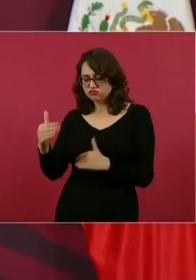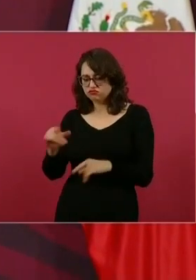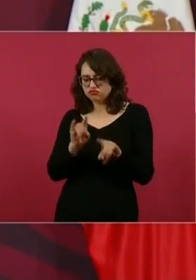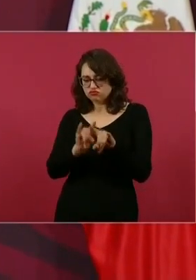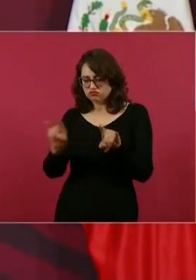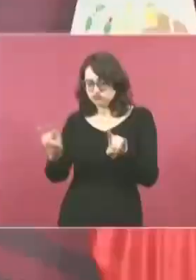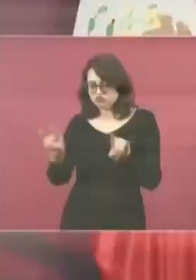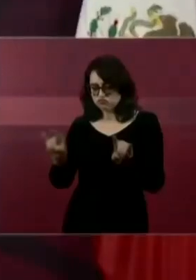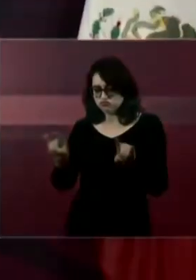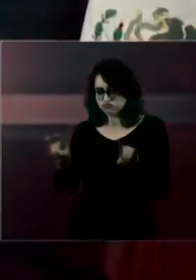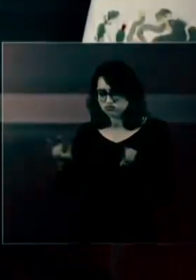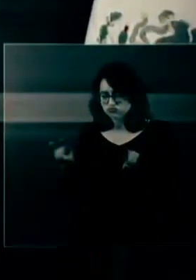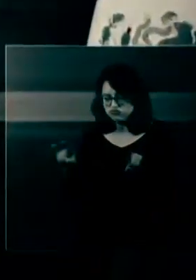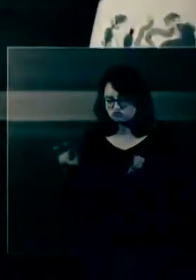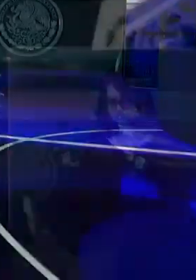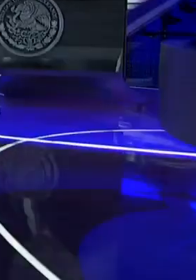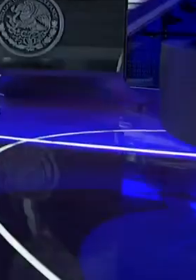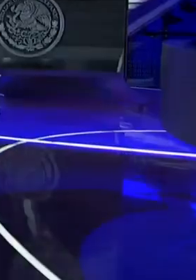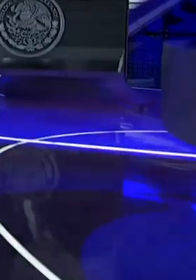convicciones.